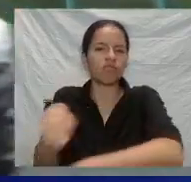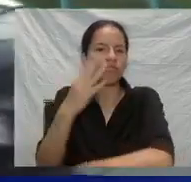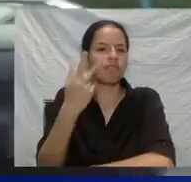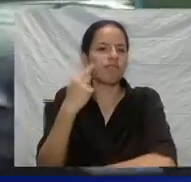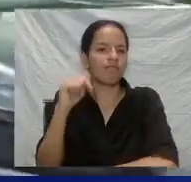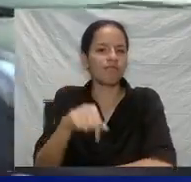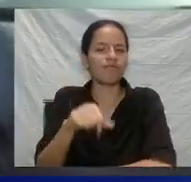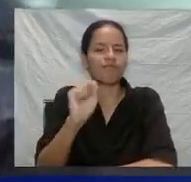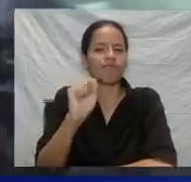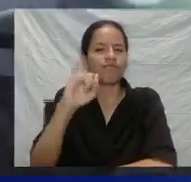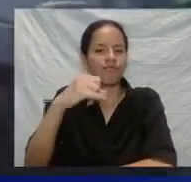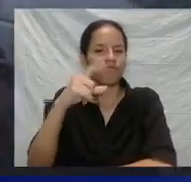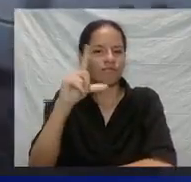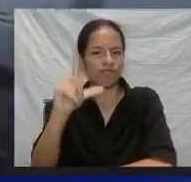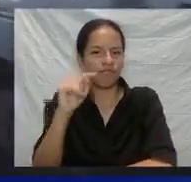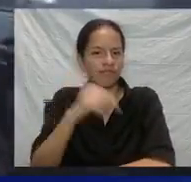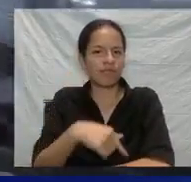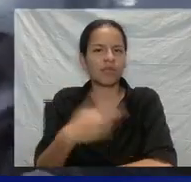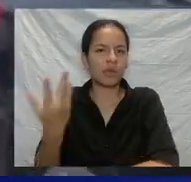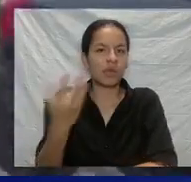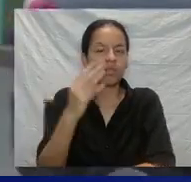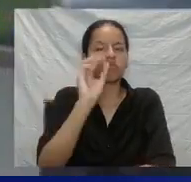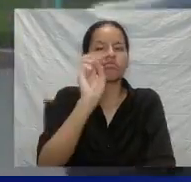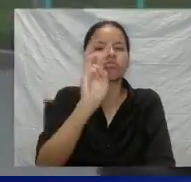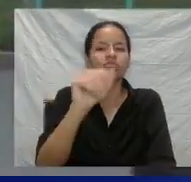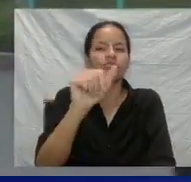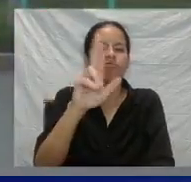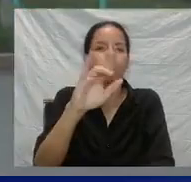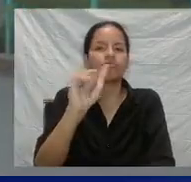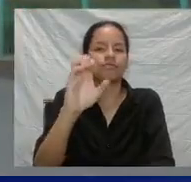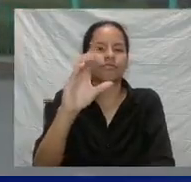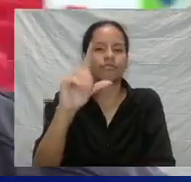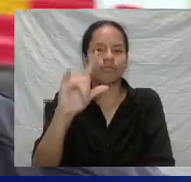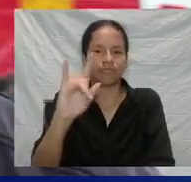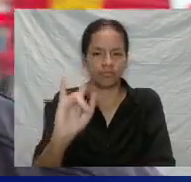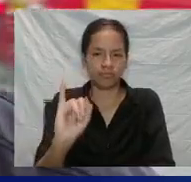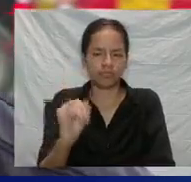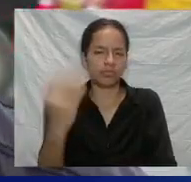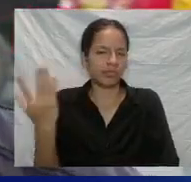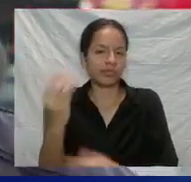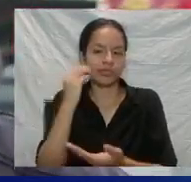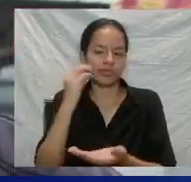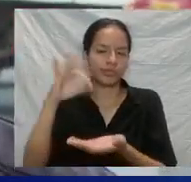así más destinos y vecinas de ballobar van a poder transitar de manera segura